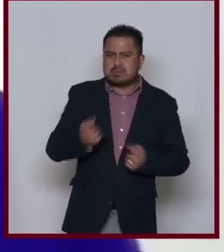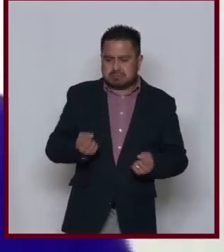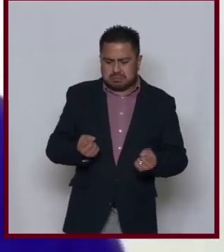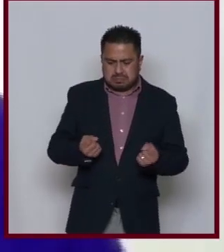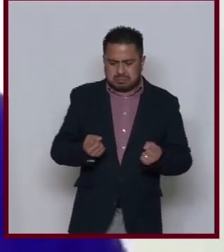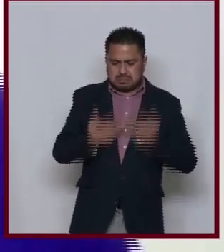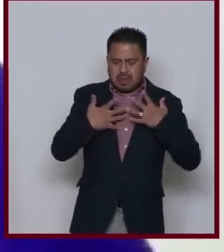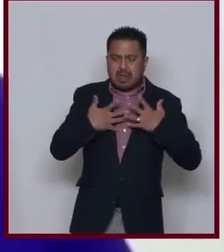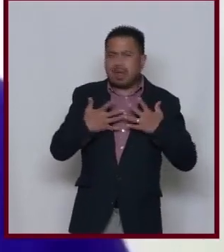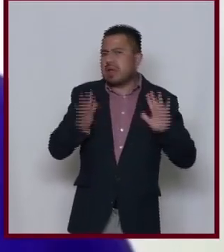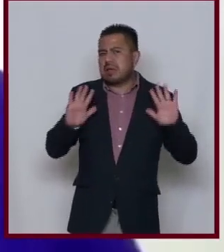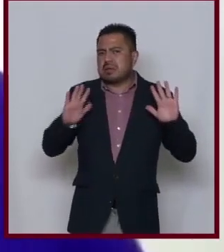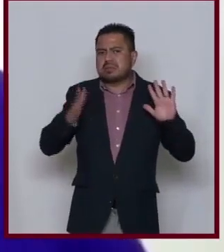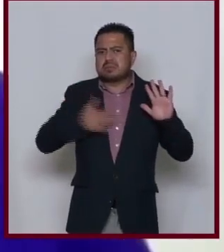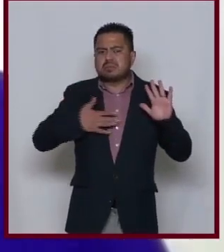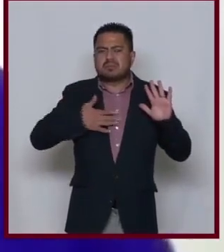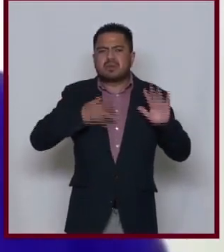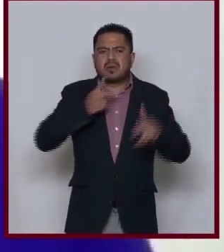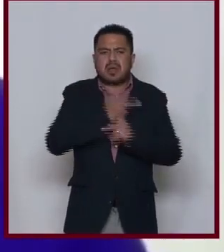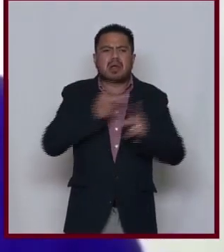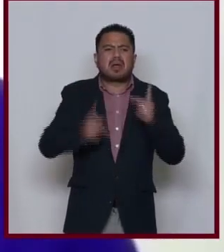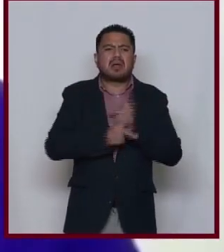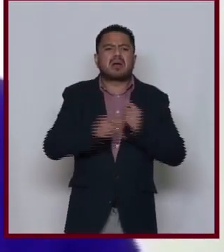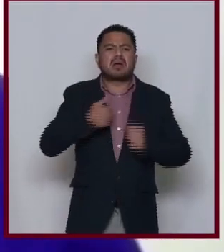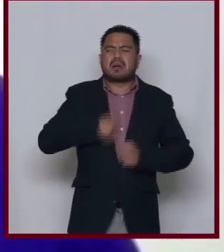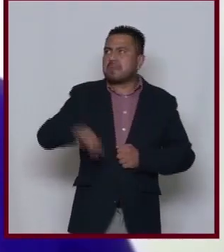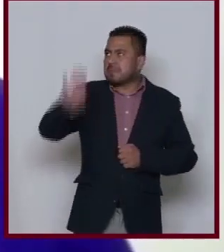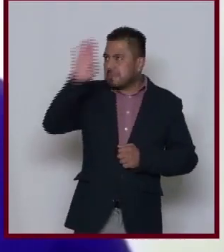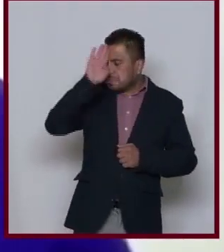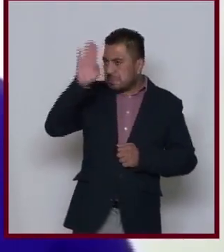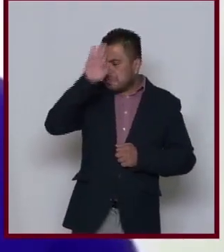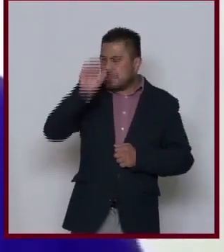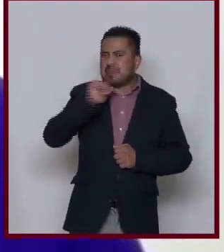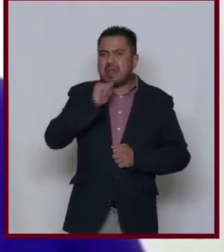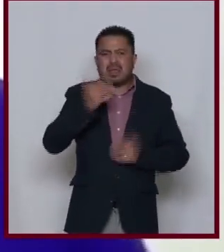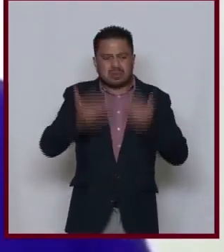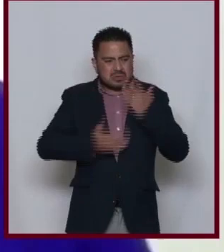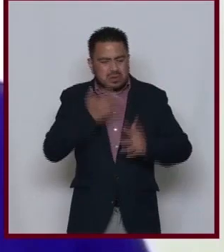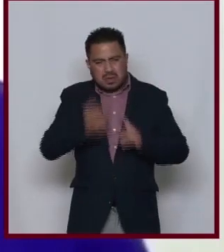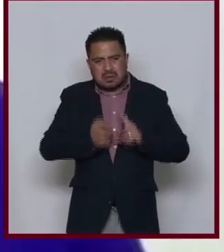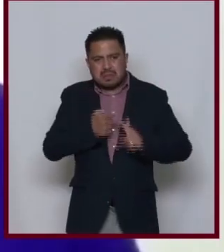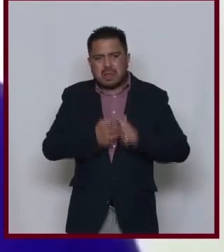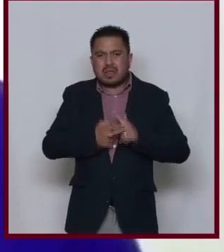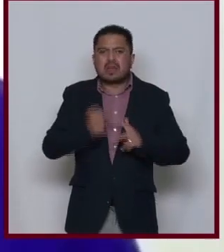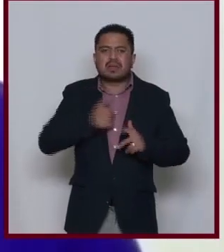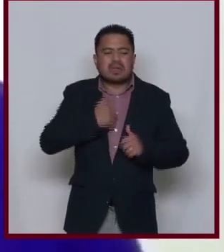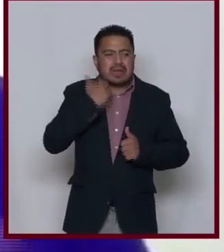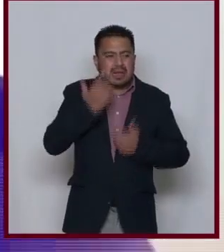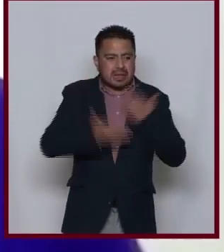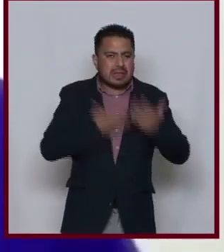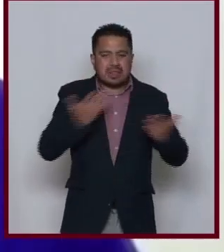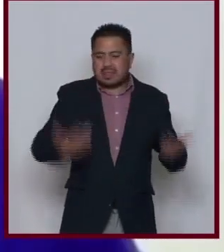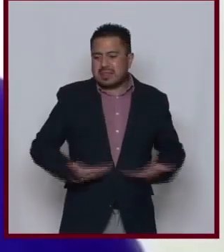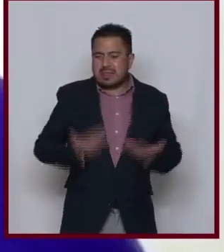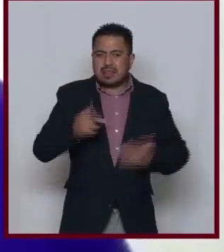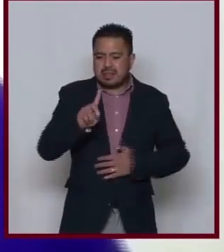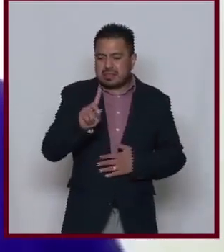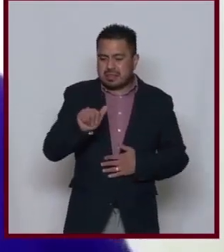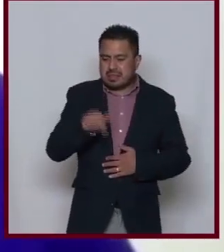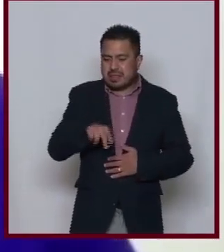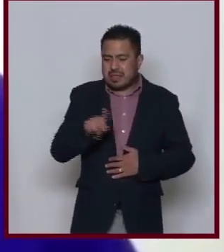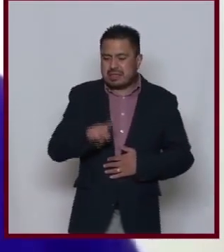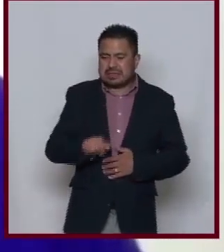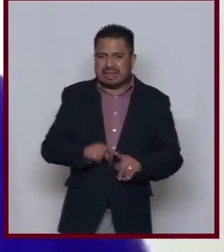yo cuando yo iba en la prepa ni siquiera estaba pensando estudiar matemáticas, ¿no? Yo quería estudiar danza, o sea, muy, muy